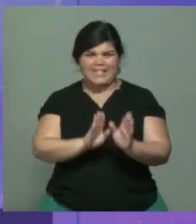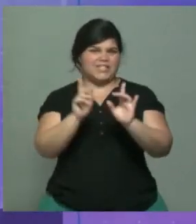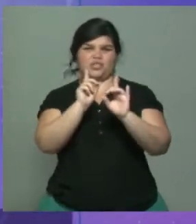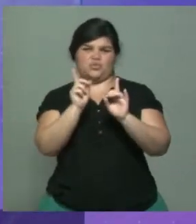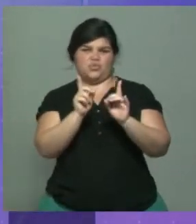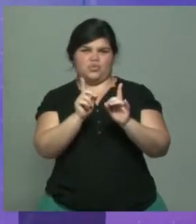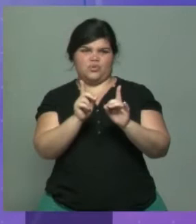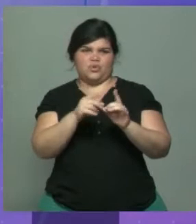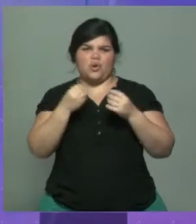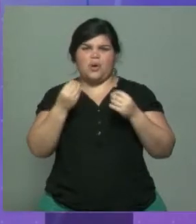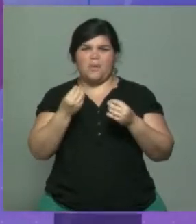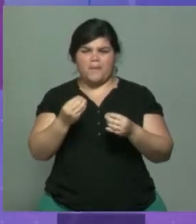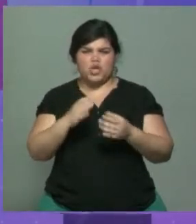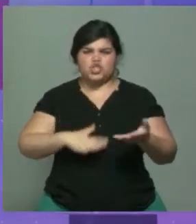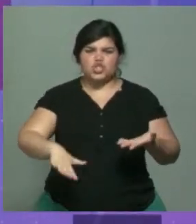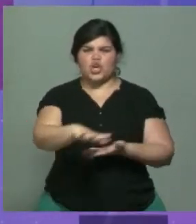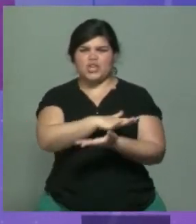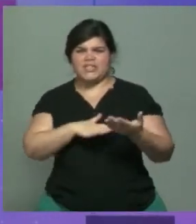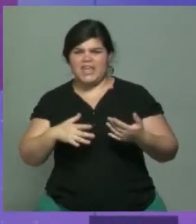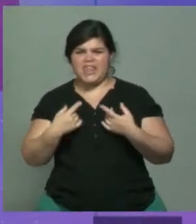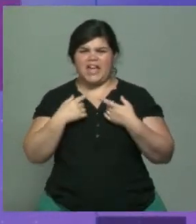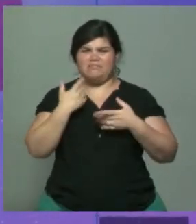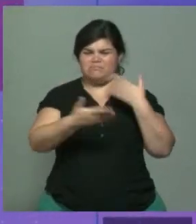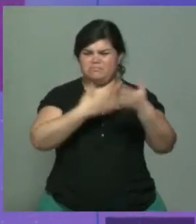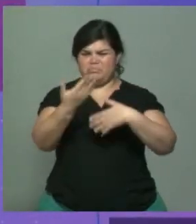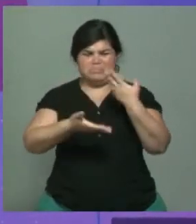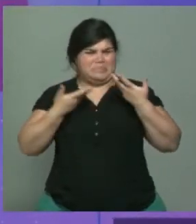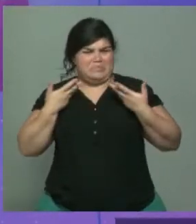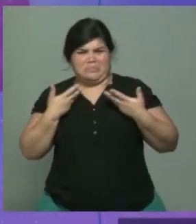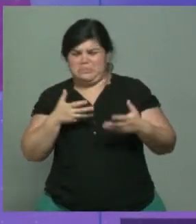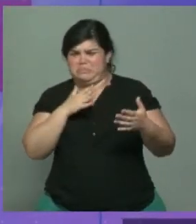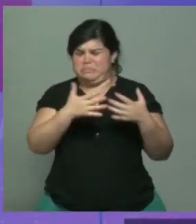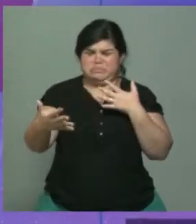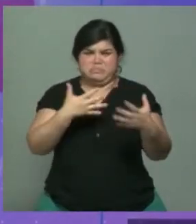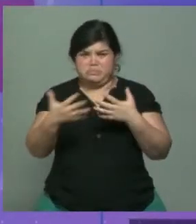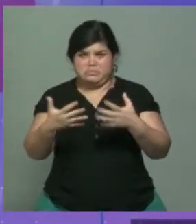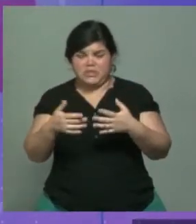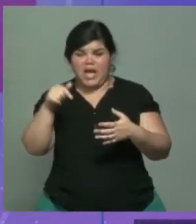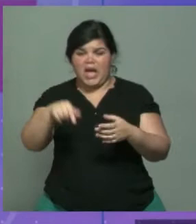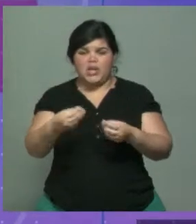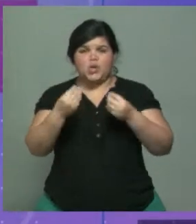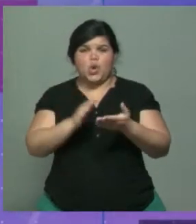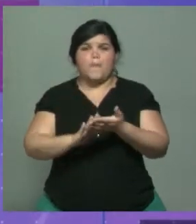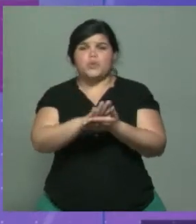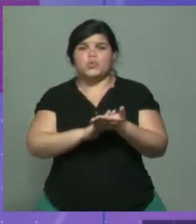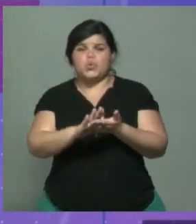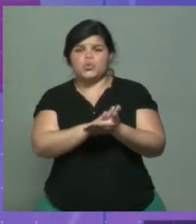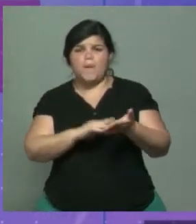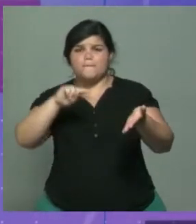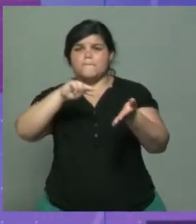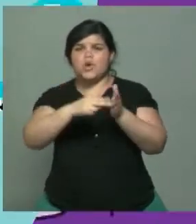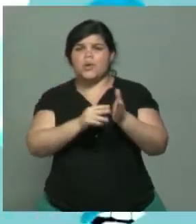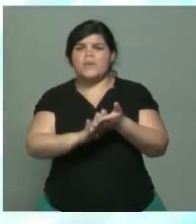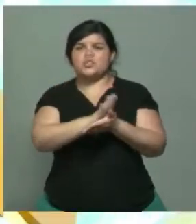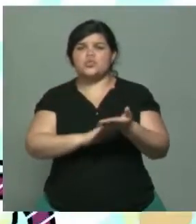presión social tan grande en relación con la violencia, donde las cuestiones se solucionan, los conflictos se solucionan a